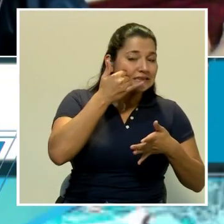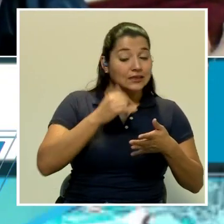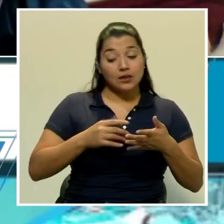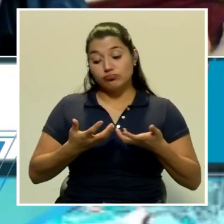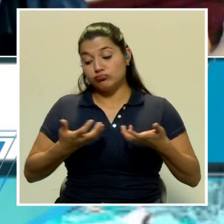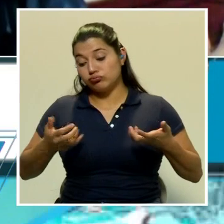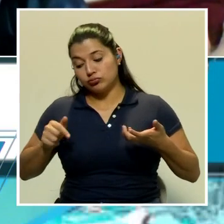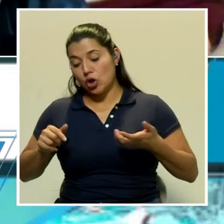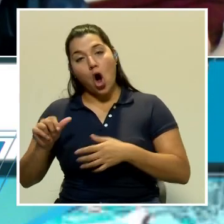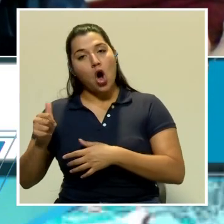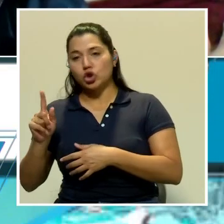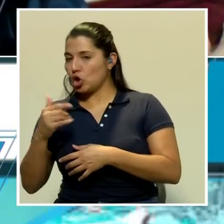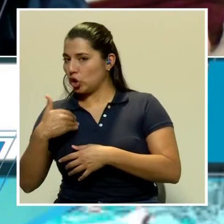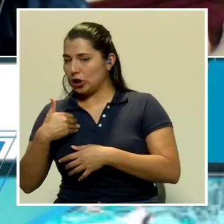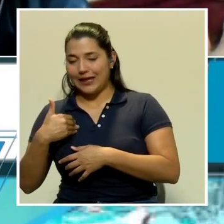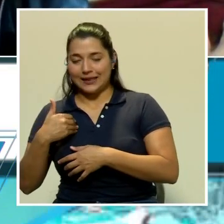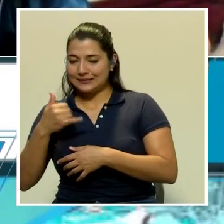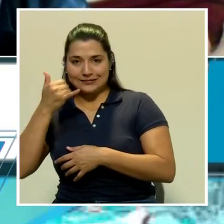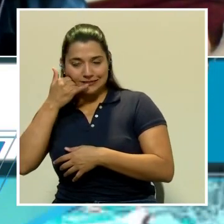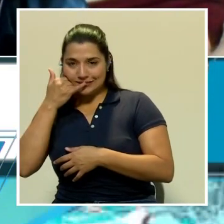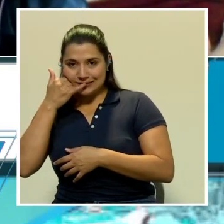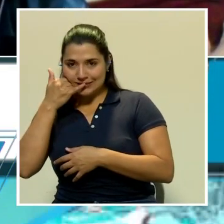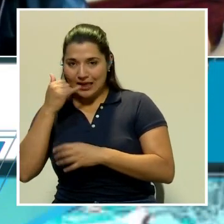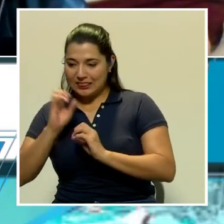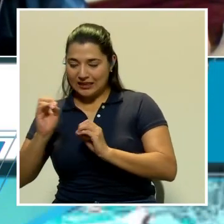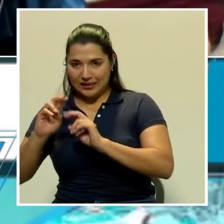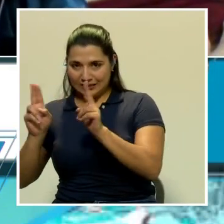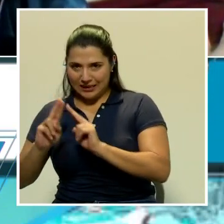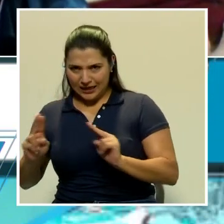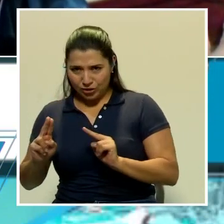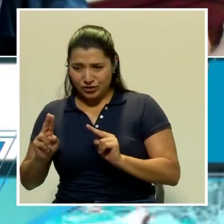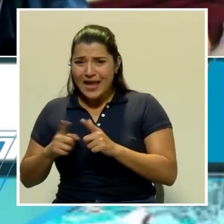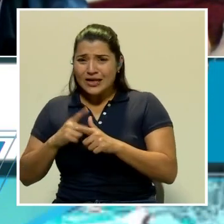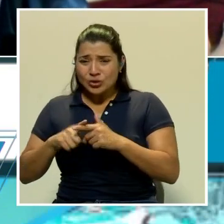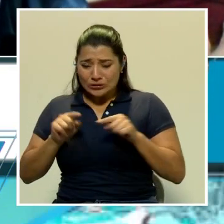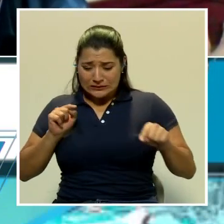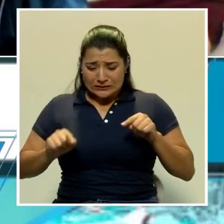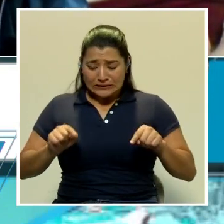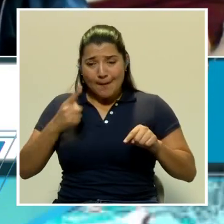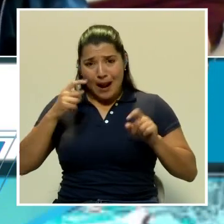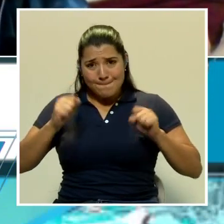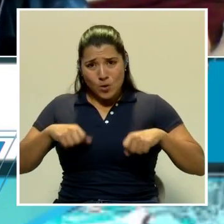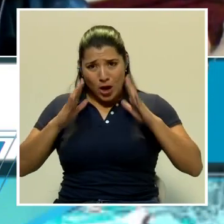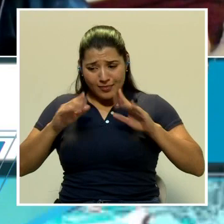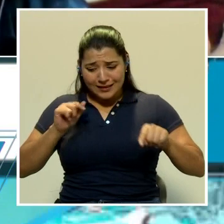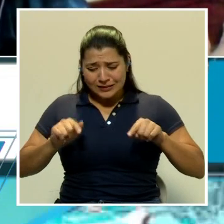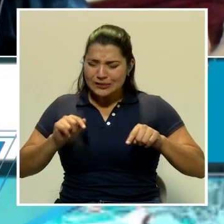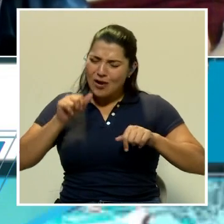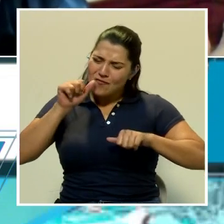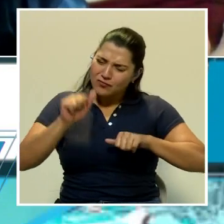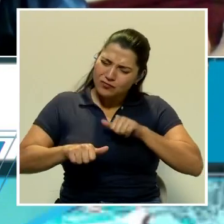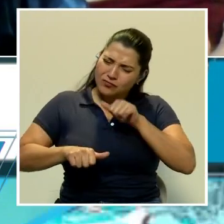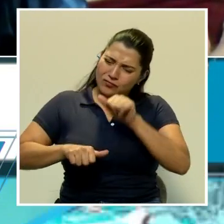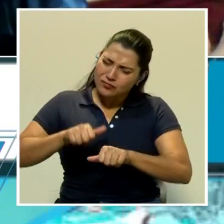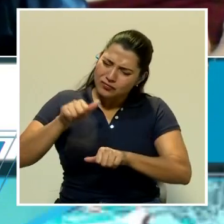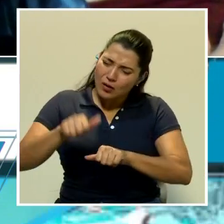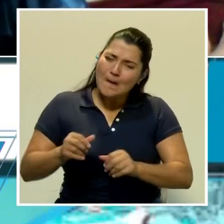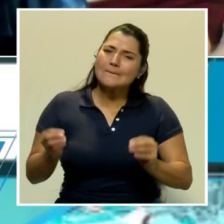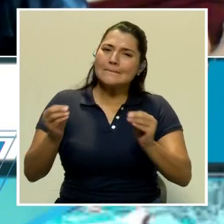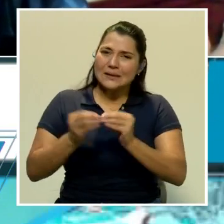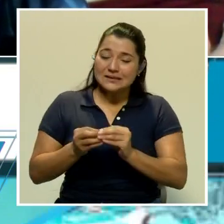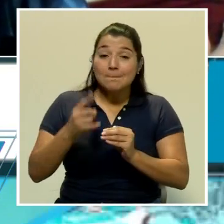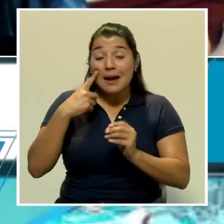dispositivo ni conexión a internet. Ahí estamos redoblando todos los esfuerzos para llegar también a esta población, porque bien lo dijo